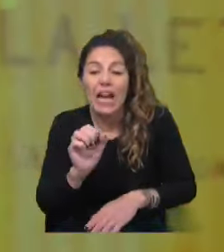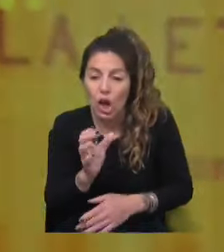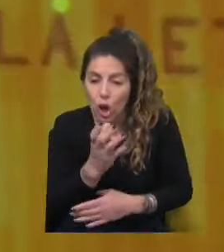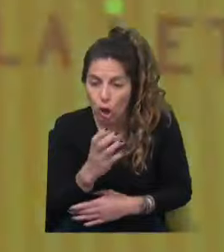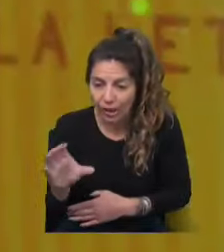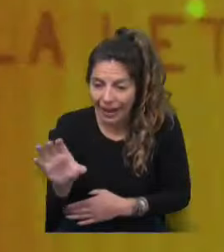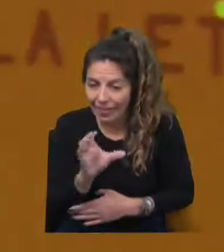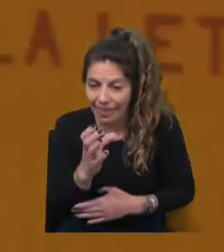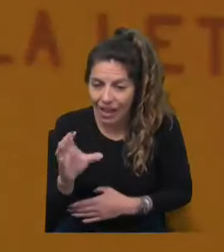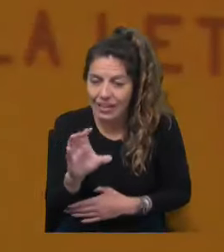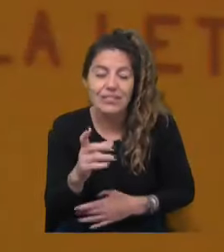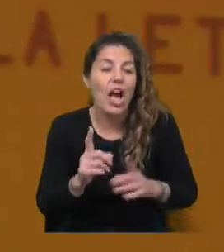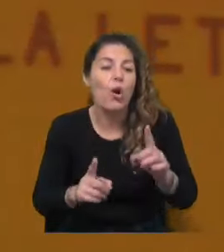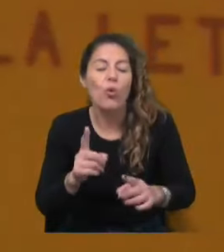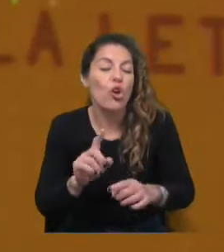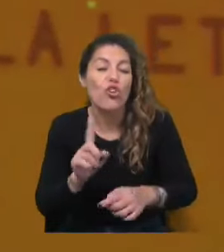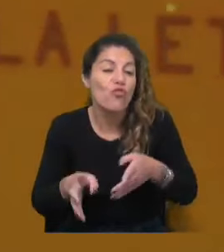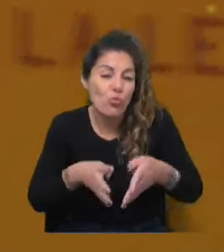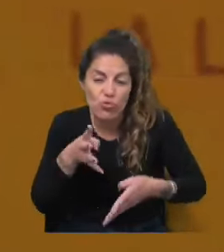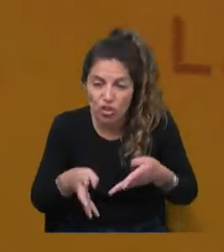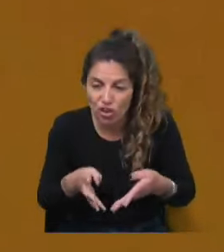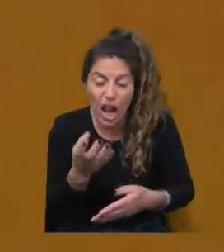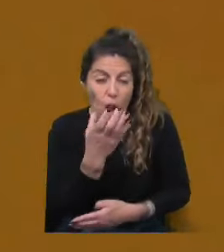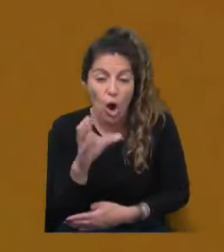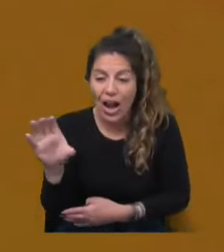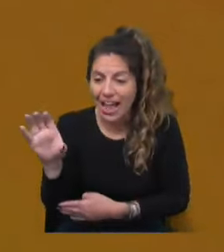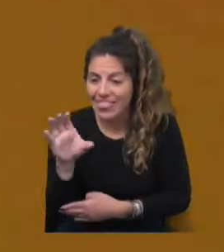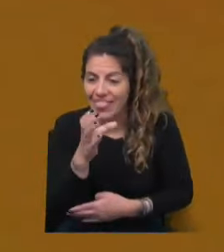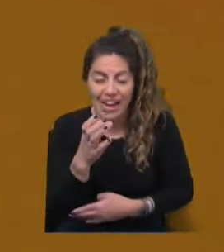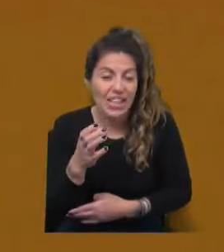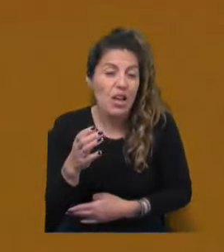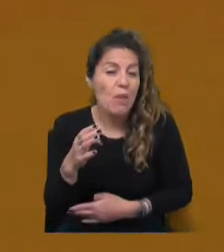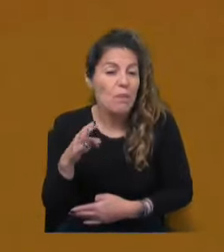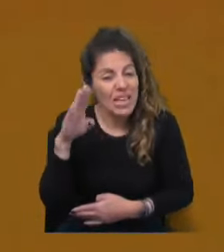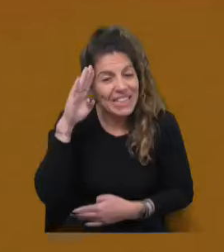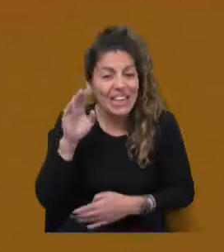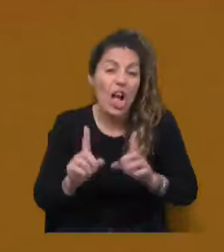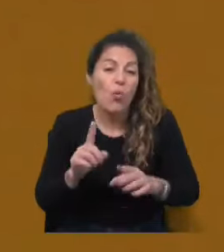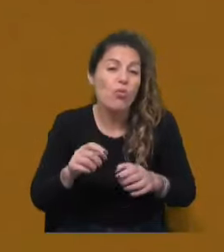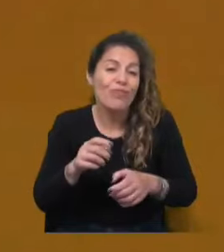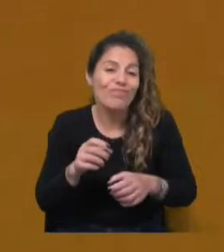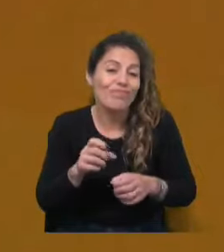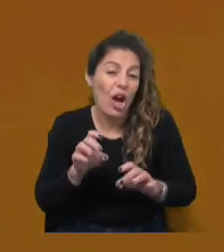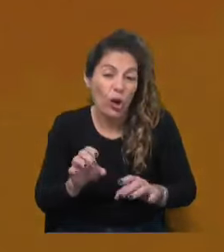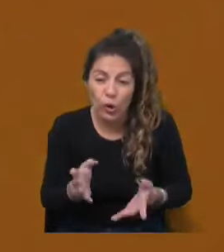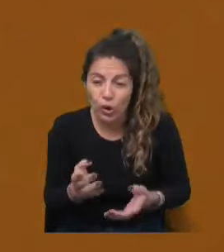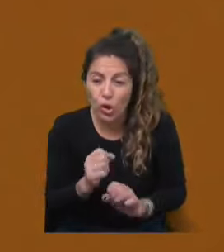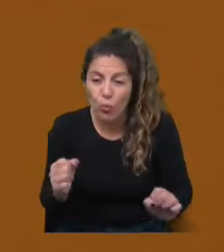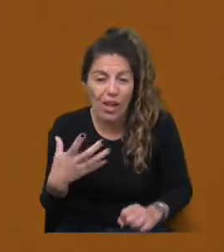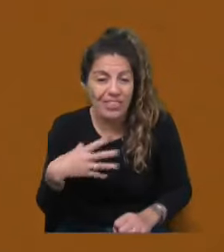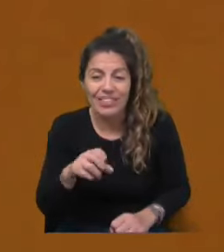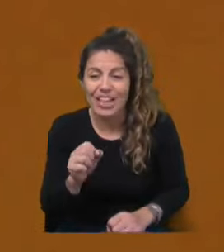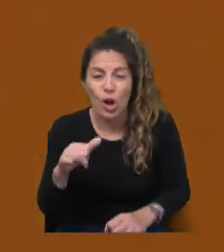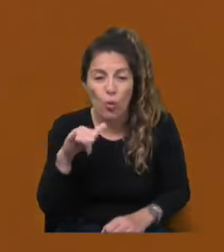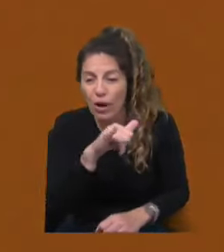incluso algunos están fuera de funcionamiento, radares militares que pueden llegar a detectar esos vuelos. Y discutimos, bueno, y terminamos,